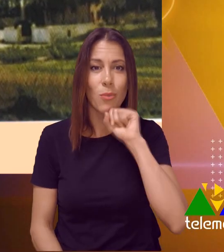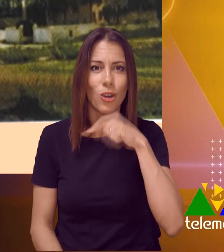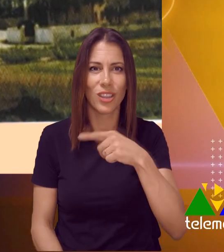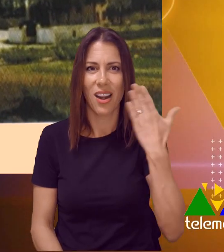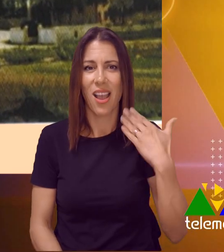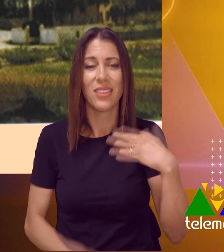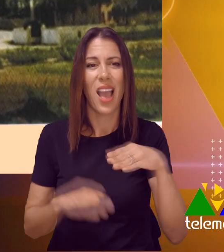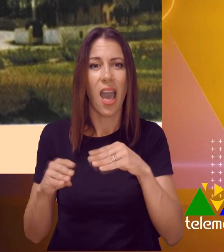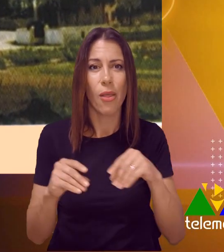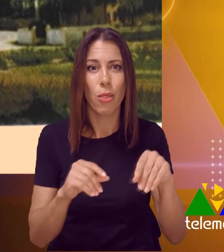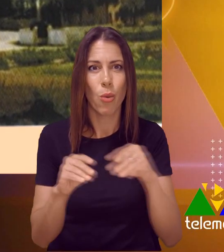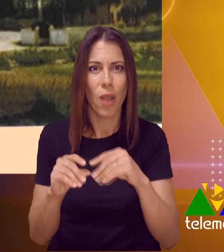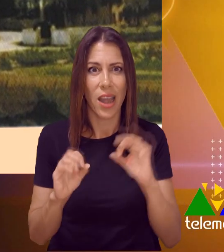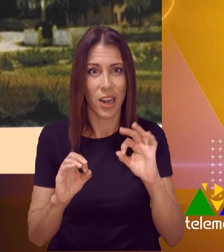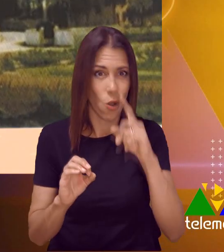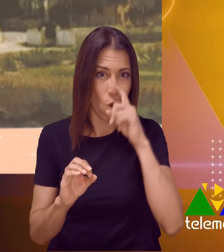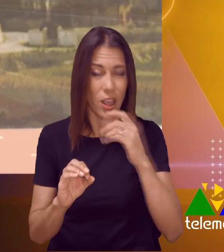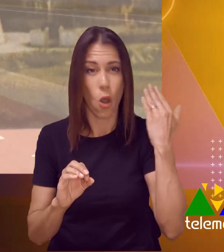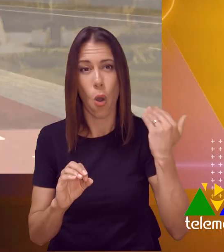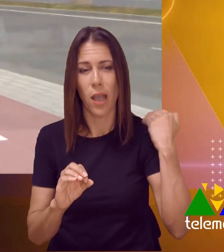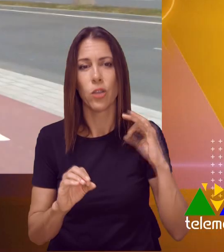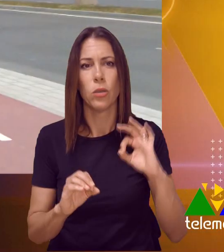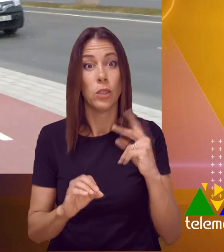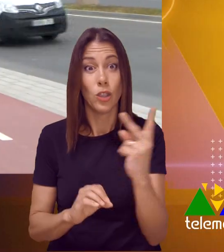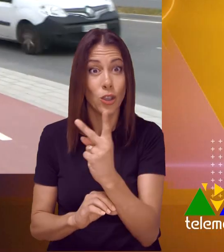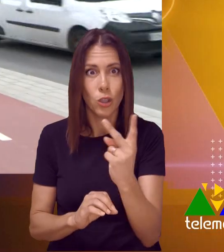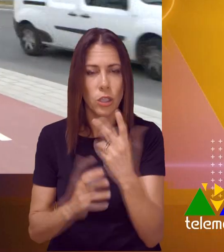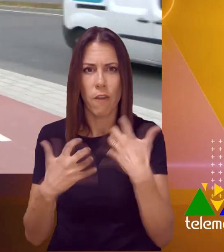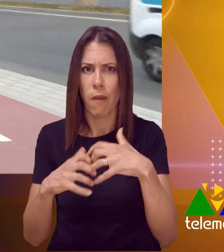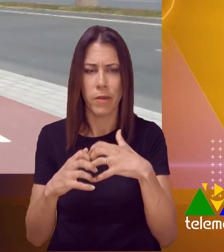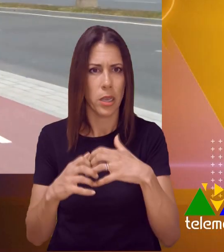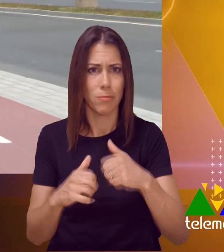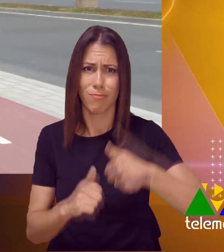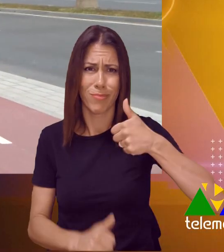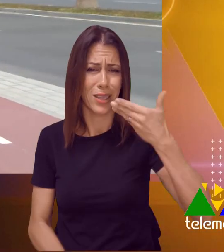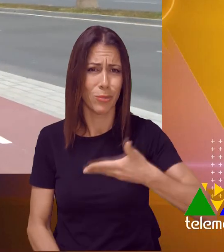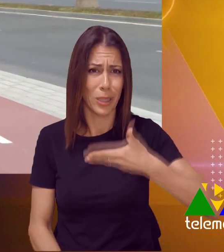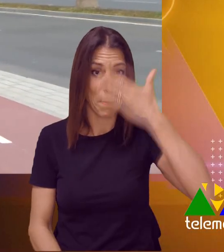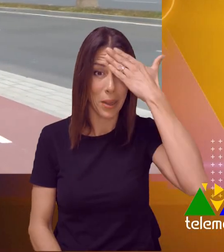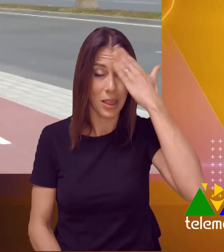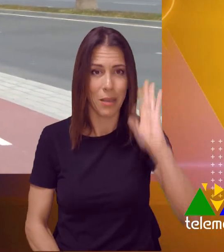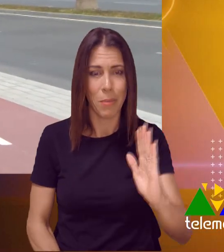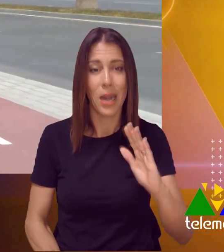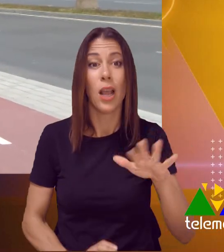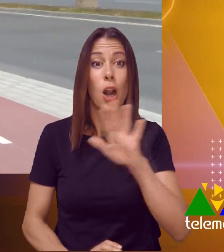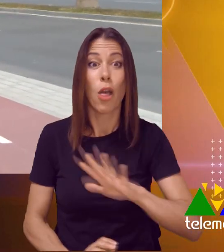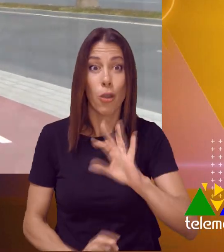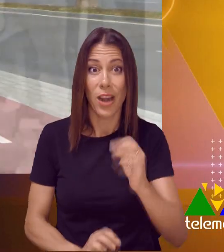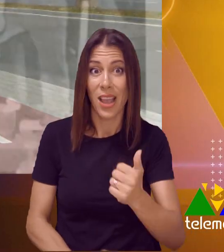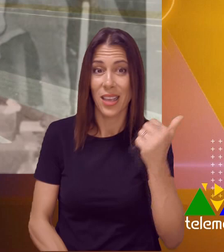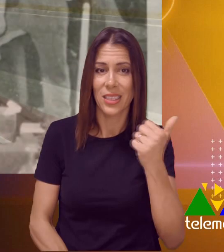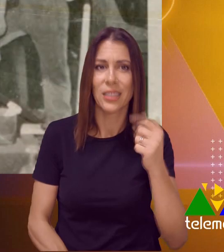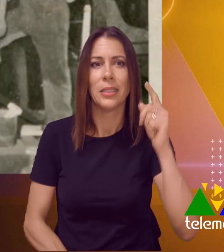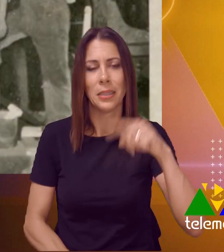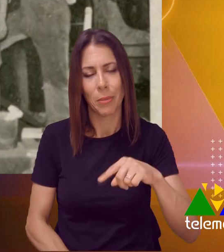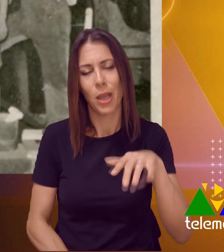Motril azucarero de aquellos años, ¿no? Eran las dos fábricas emblemáticas. El Pilar situada en la zona oeste de Motril, y San Fernando